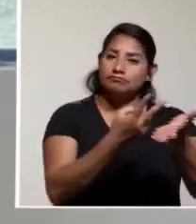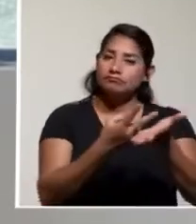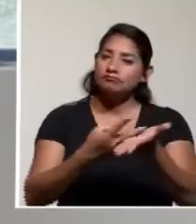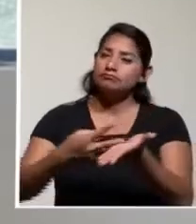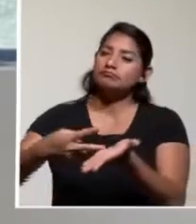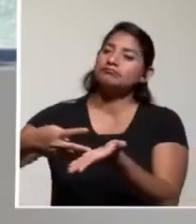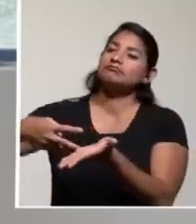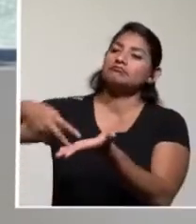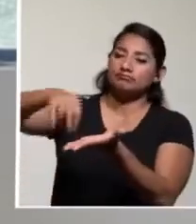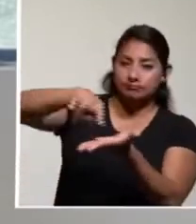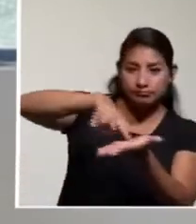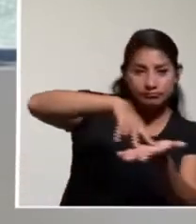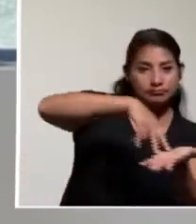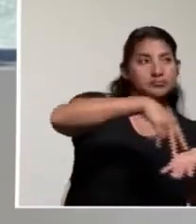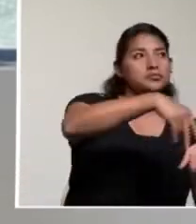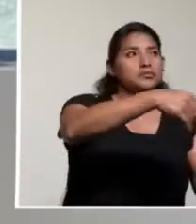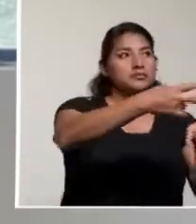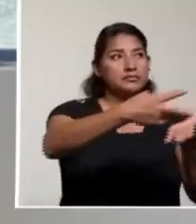Loka